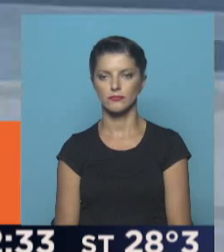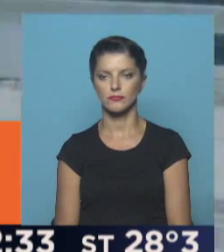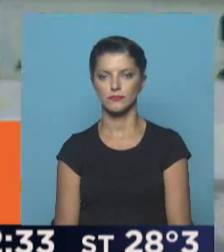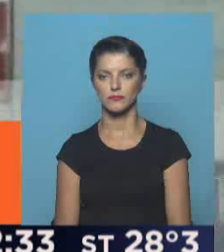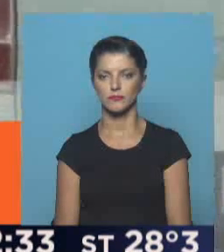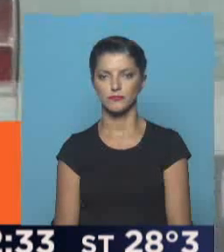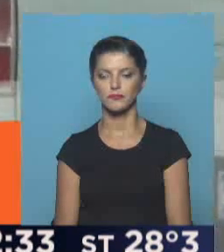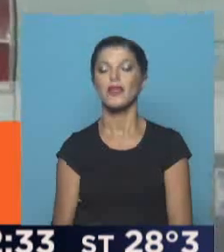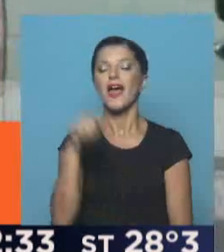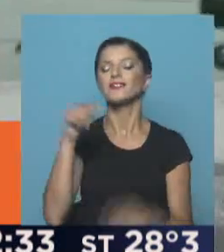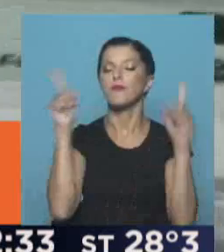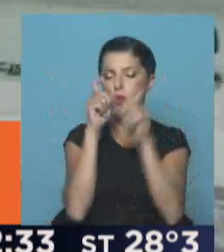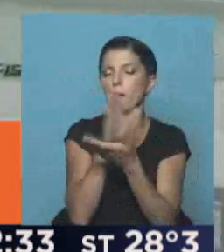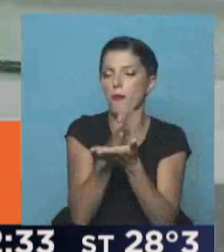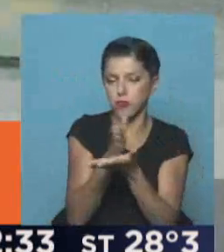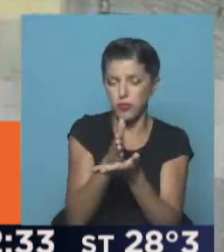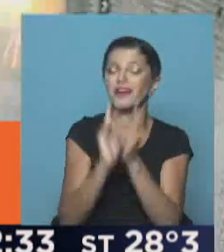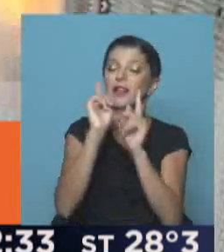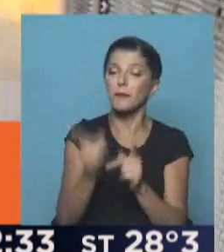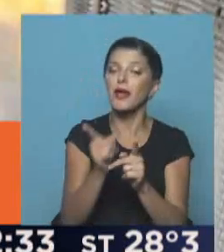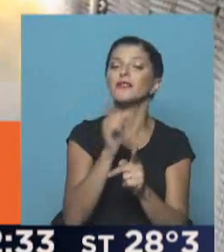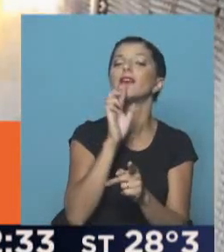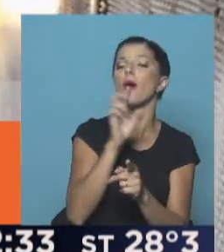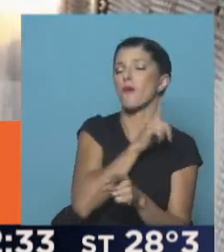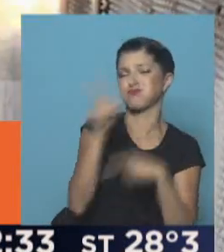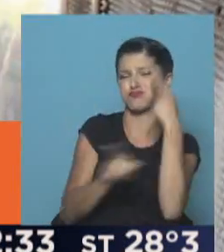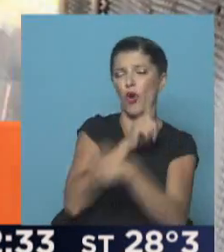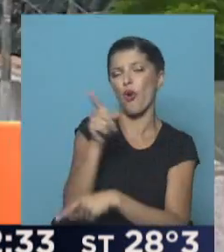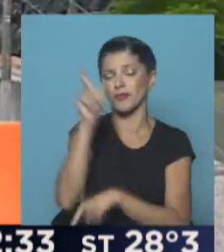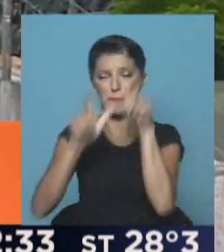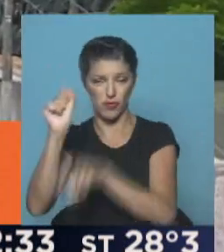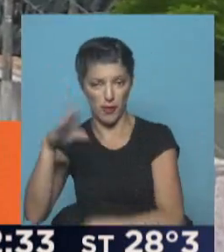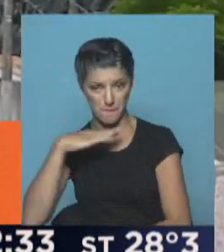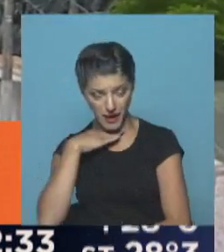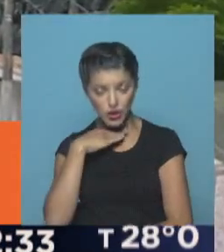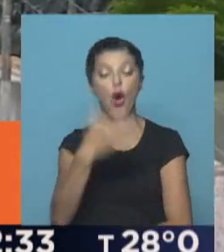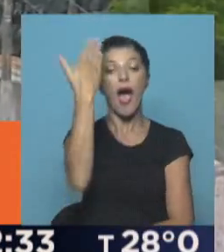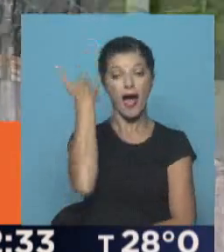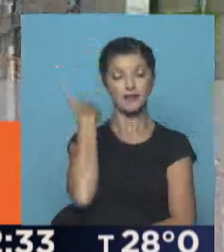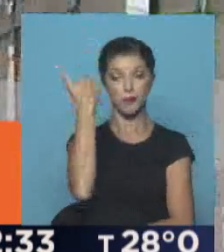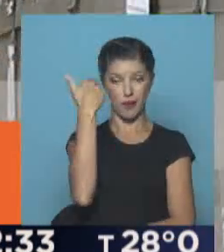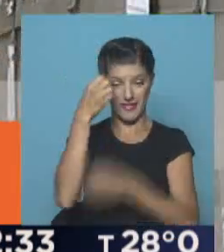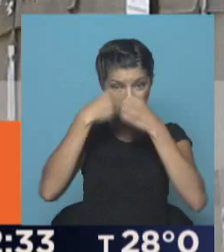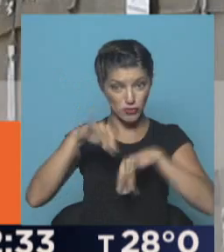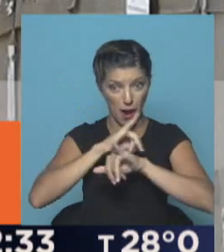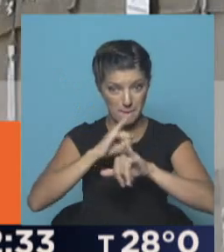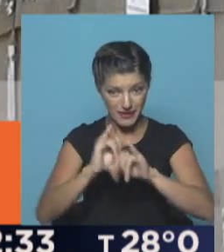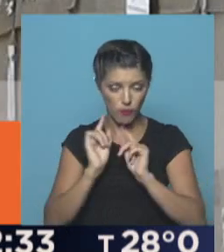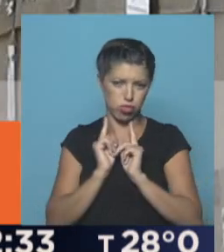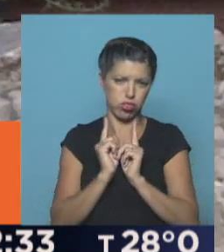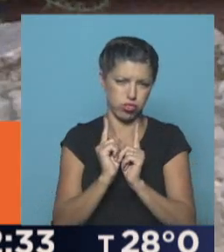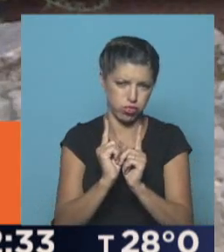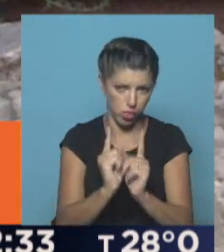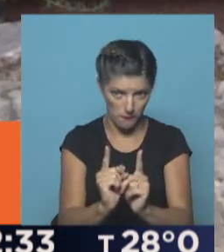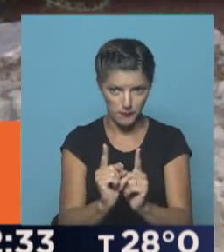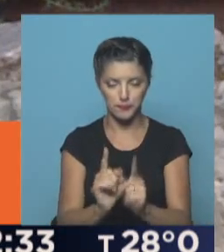La barrera fronteriza y las descalificaciones a los mexicanos estuvieron presentes en el discurso de Trump desde el comienzo de su campaña rumbo